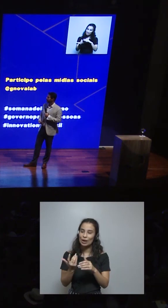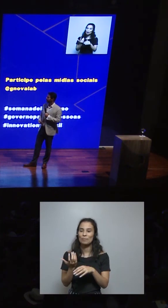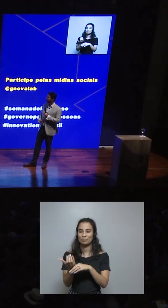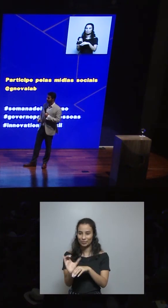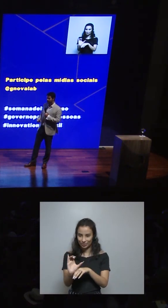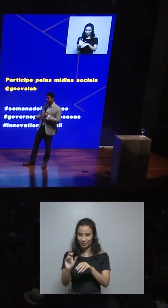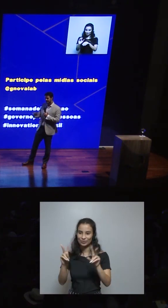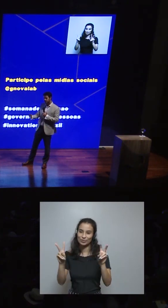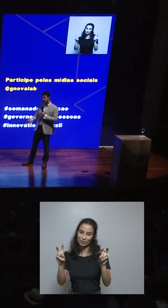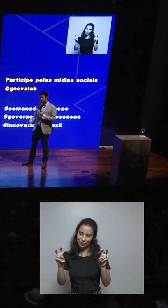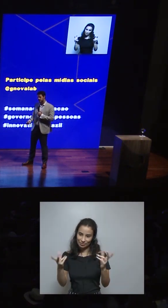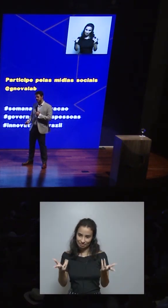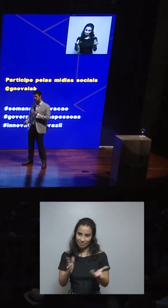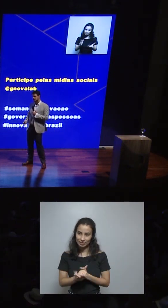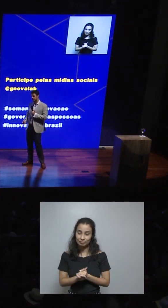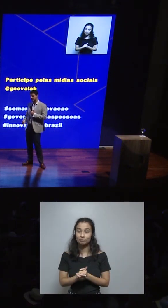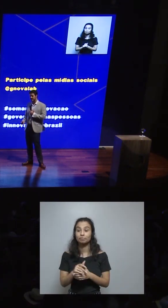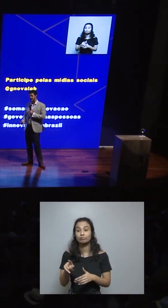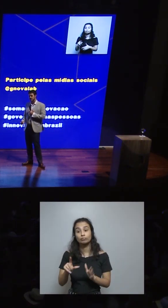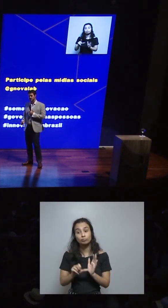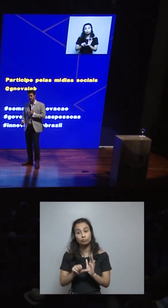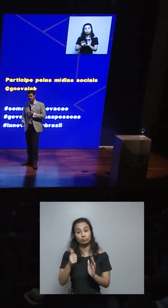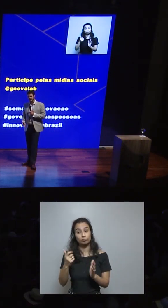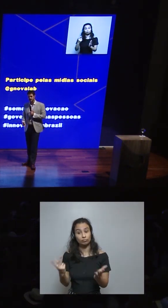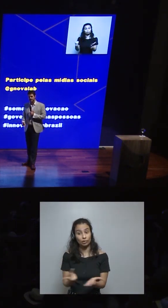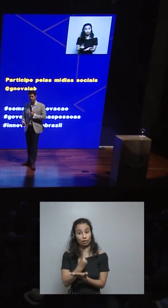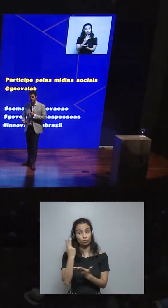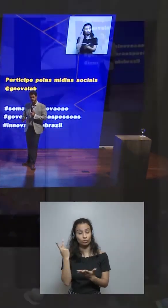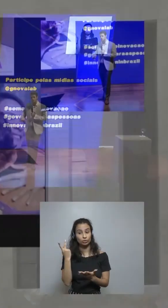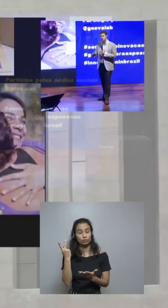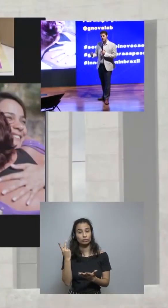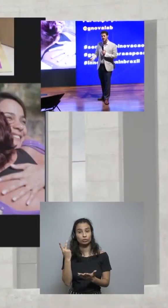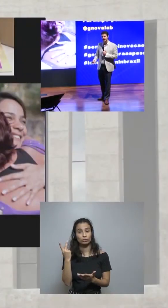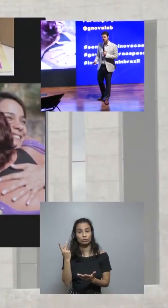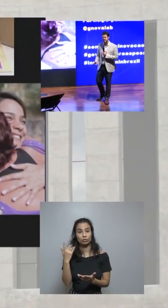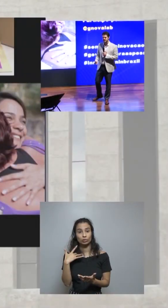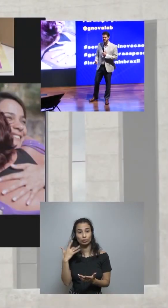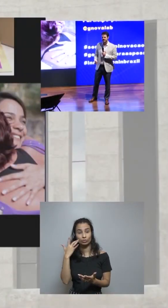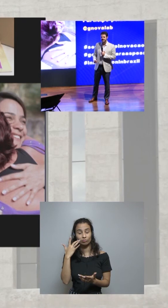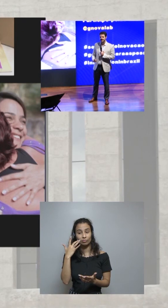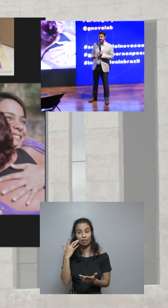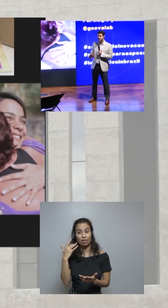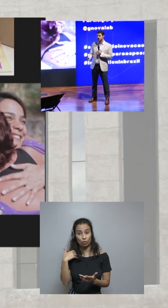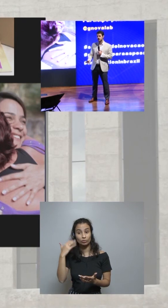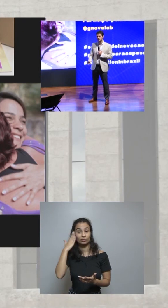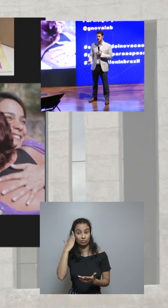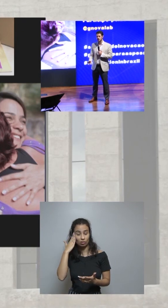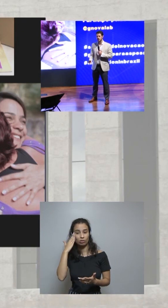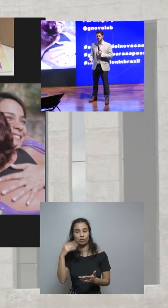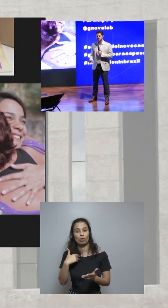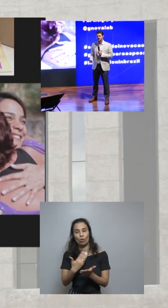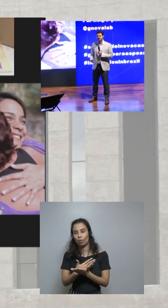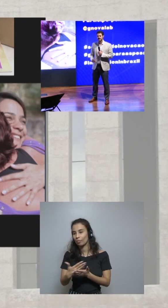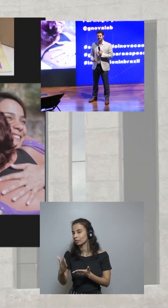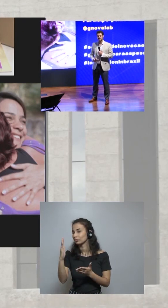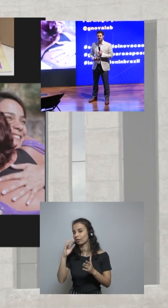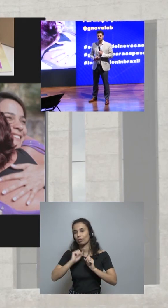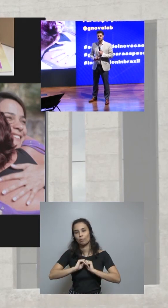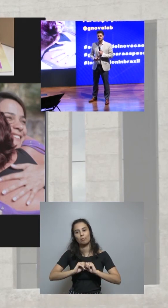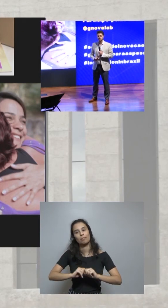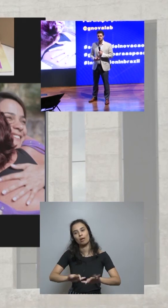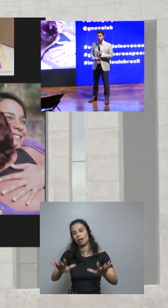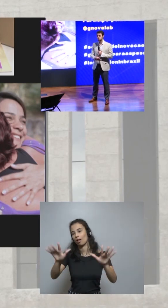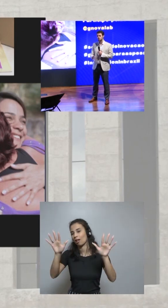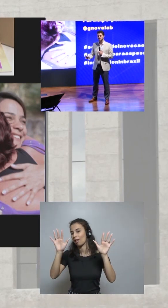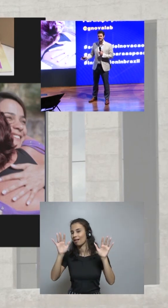postó esta acción. Y esto se ha convertido en una